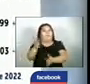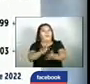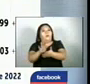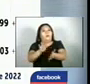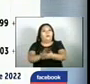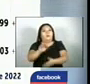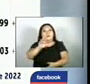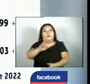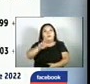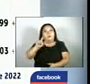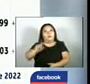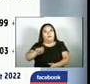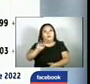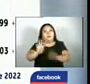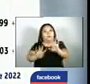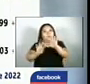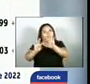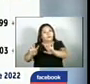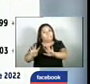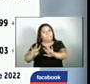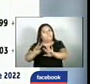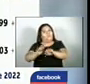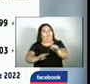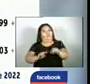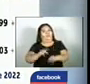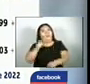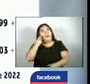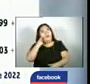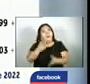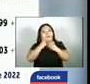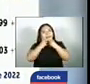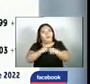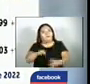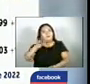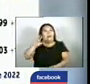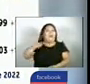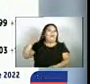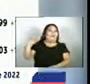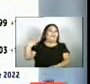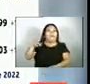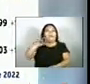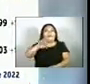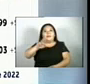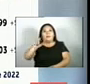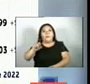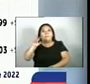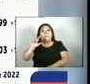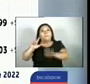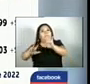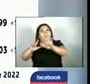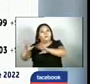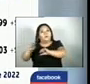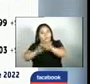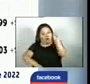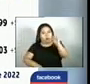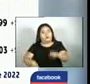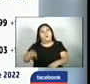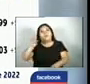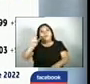entre $3.99. ¿Cómo extrañamos esos precios en los que utilizamos la super o regular? Y bueno, va a llegar